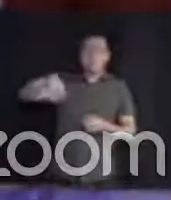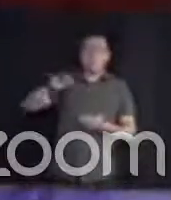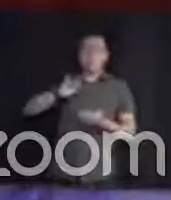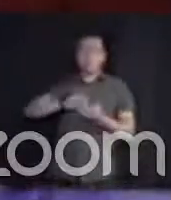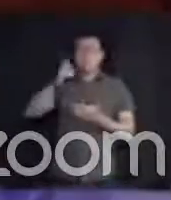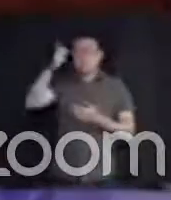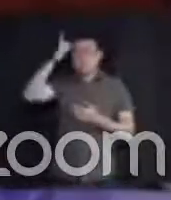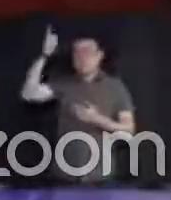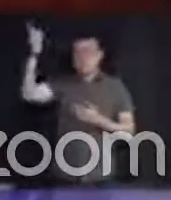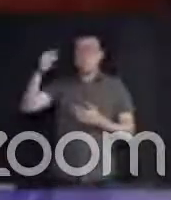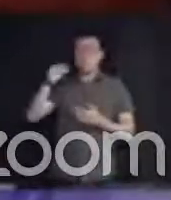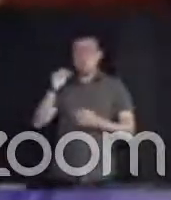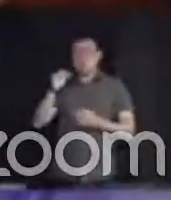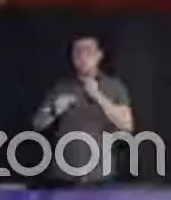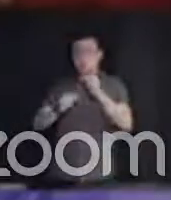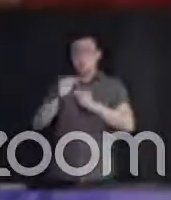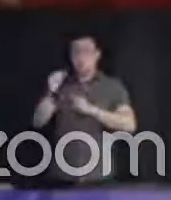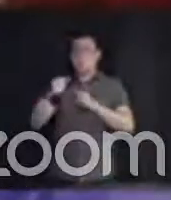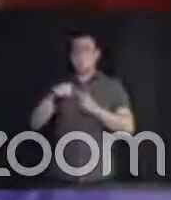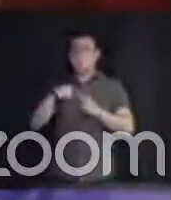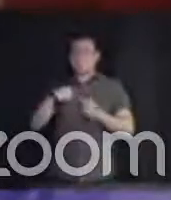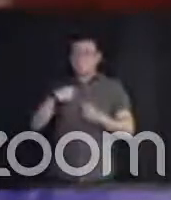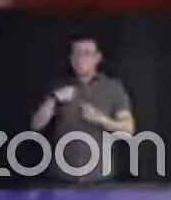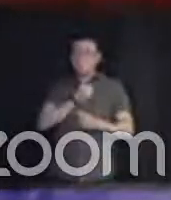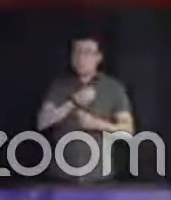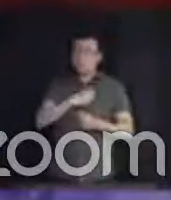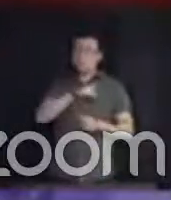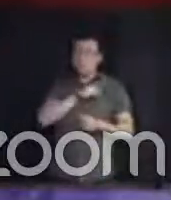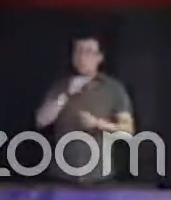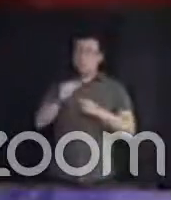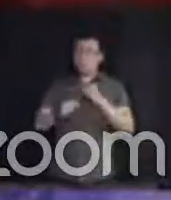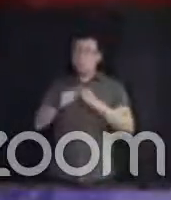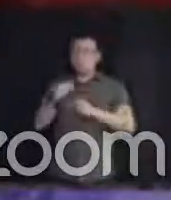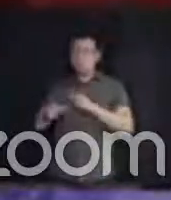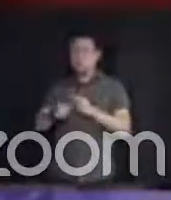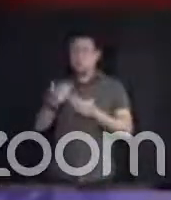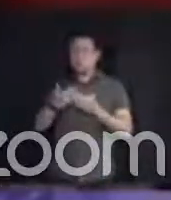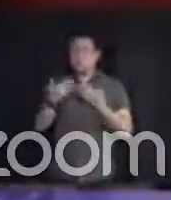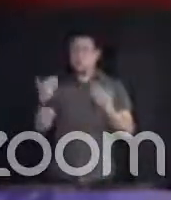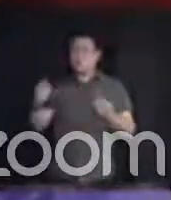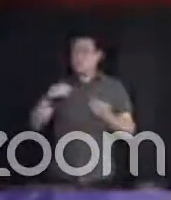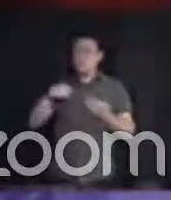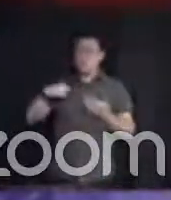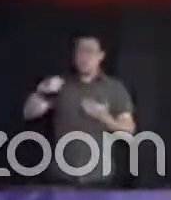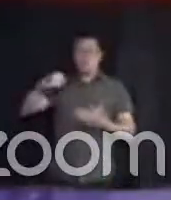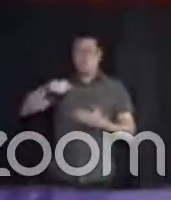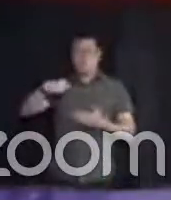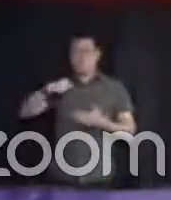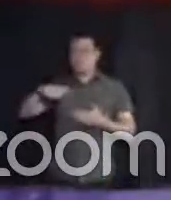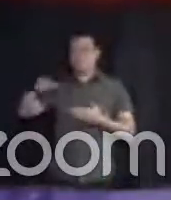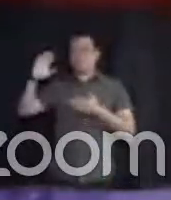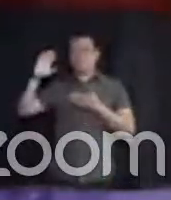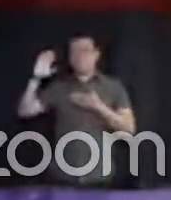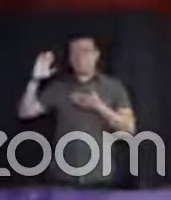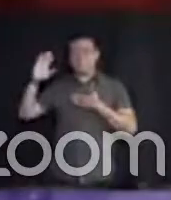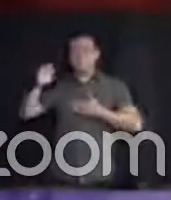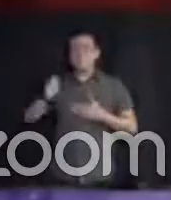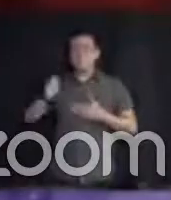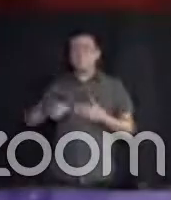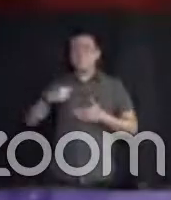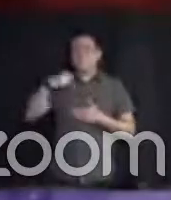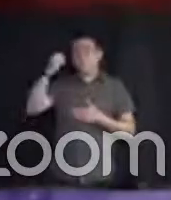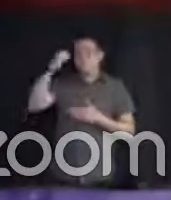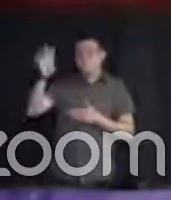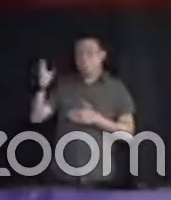Y gracias a Dios a estos productos me fui recuperando gradualmente. Desde entonces me prometí a mí